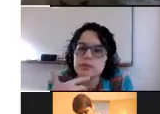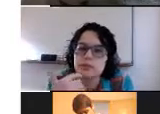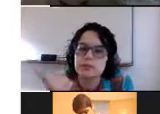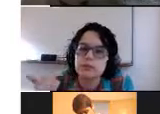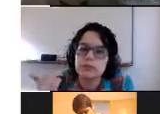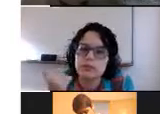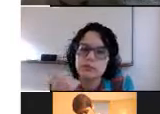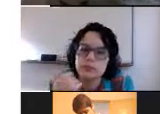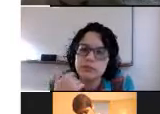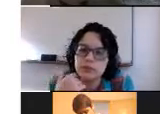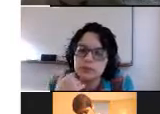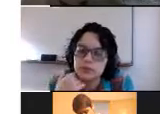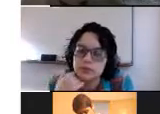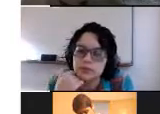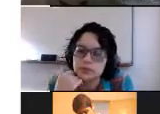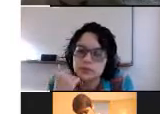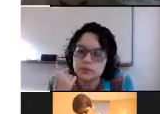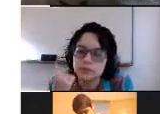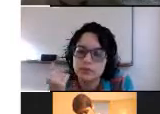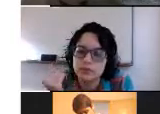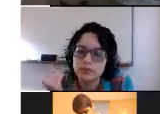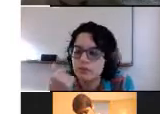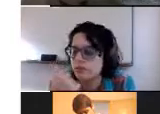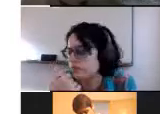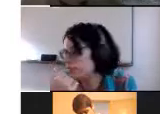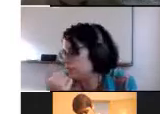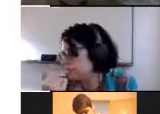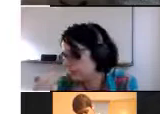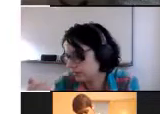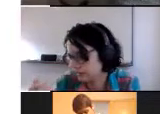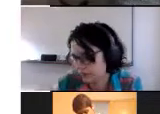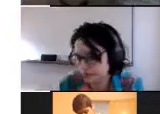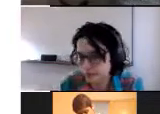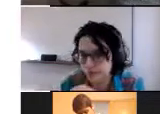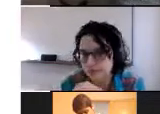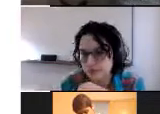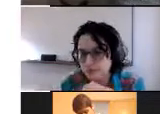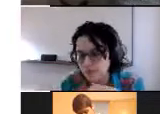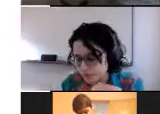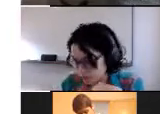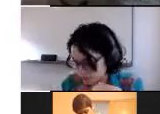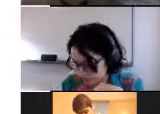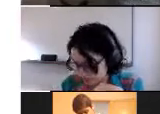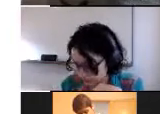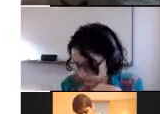qué momento estático usarían? ¿Alguien lo puede marcar o me puede decir?